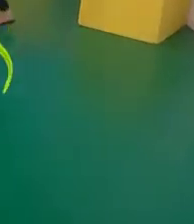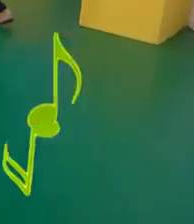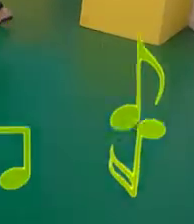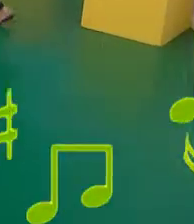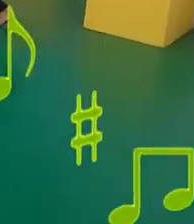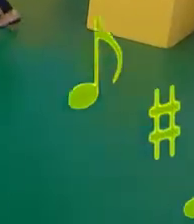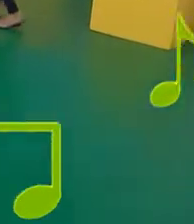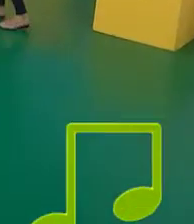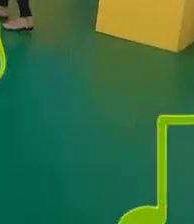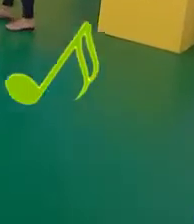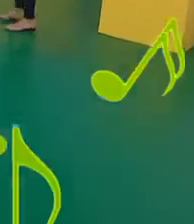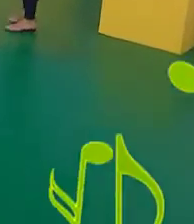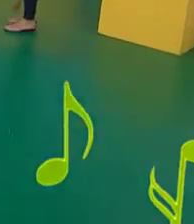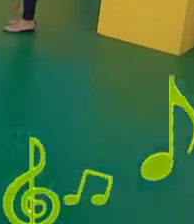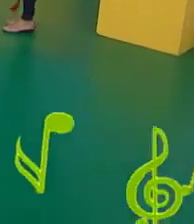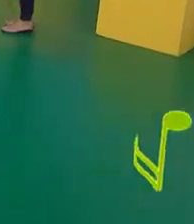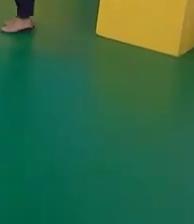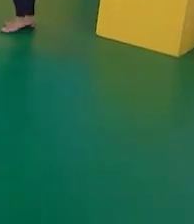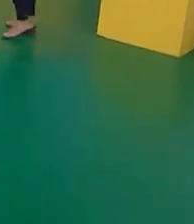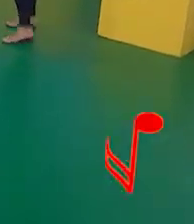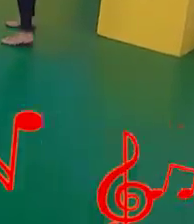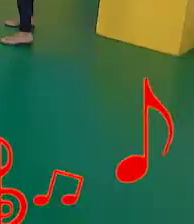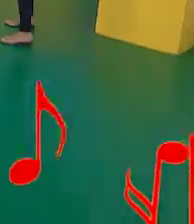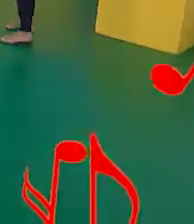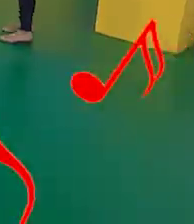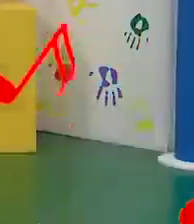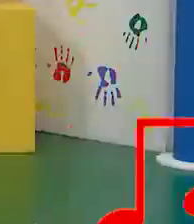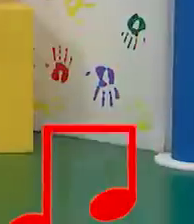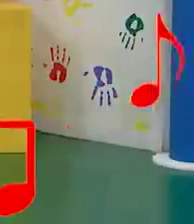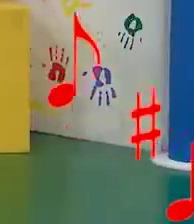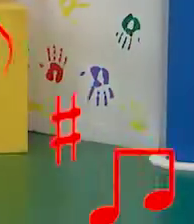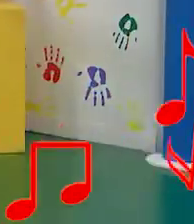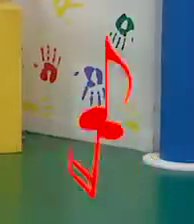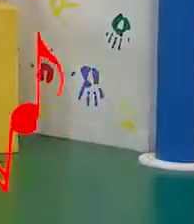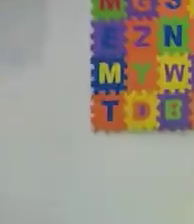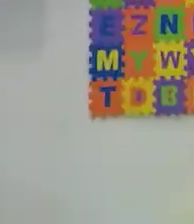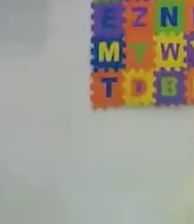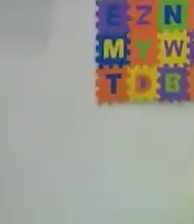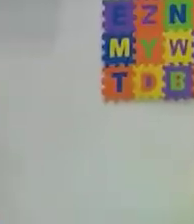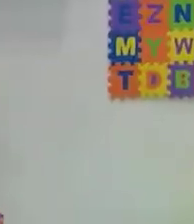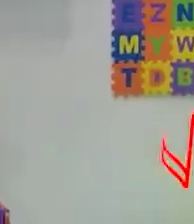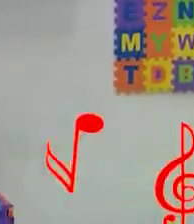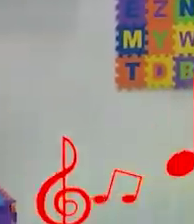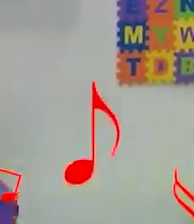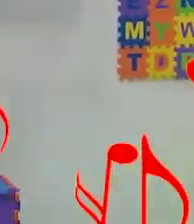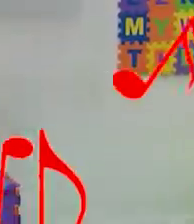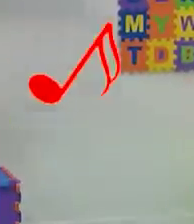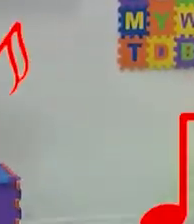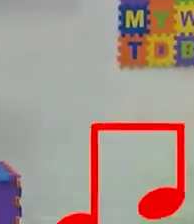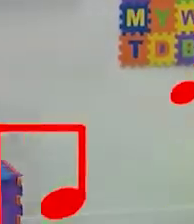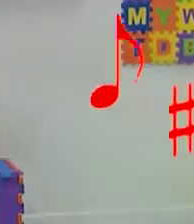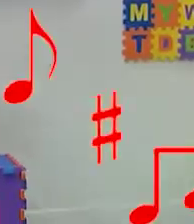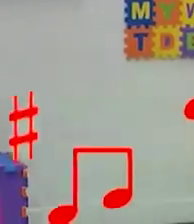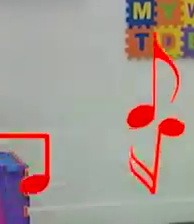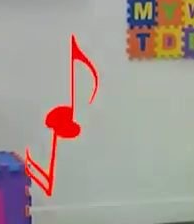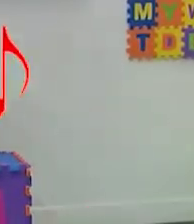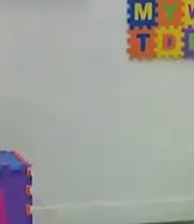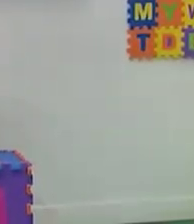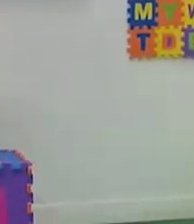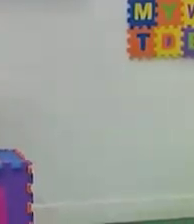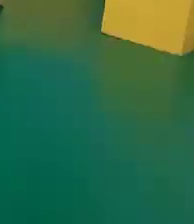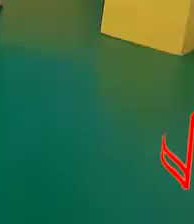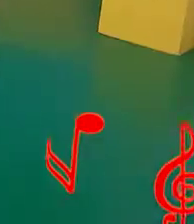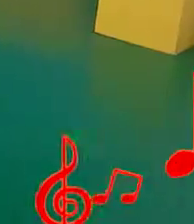a agachar. Chocolate, molinillo, estirar, estirar, que el demonio va a pasar.